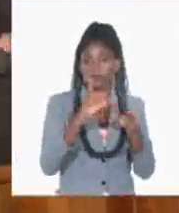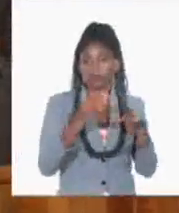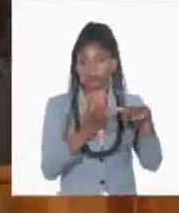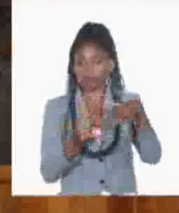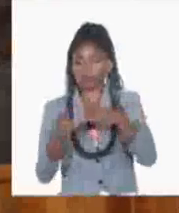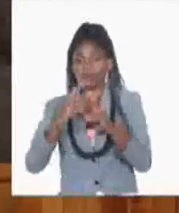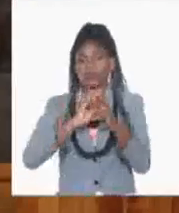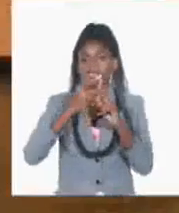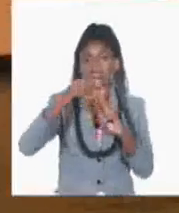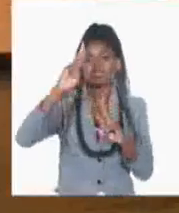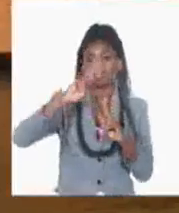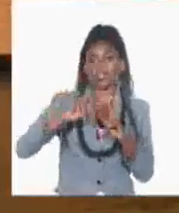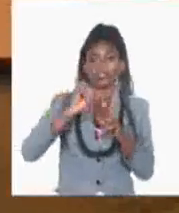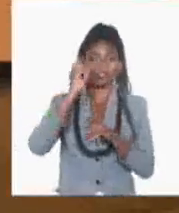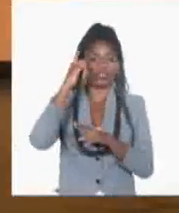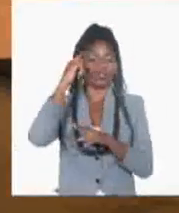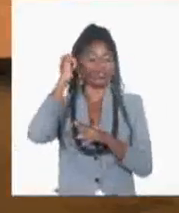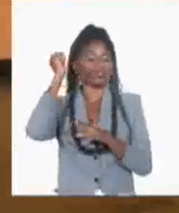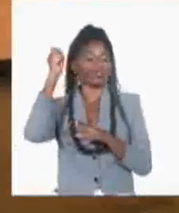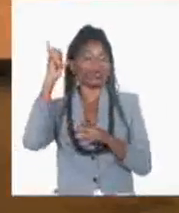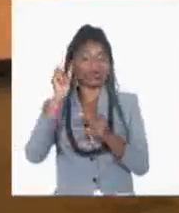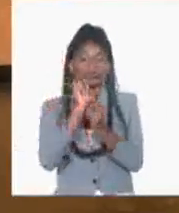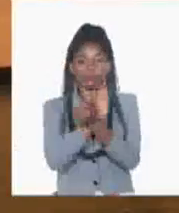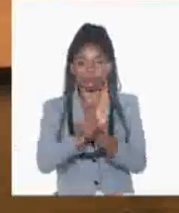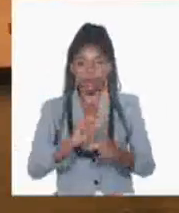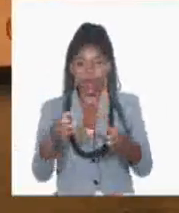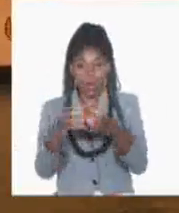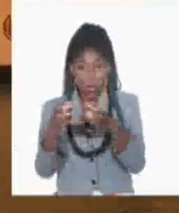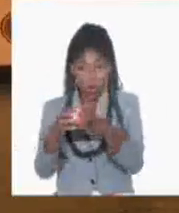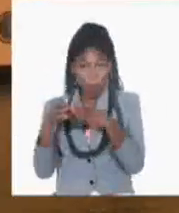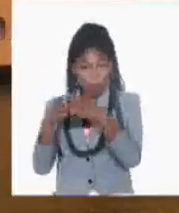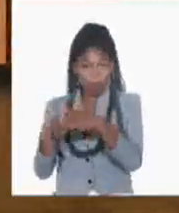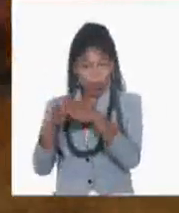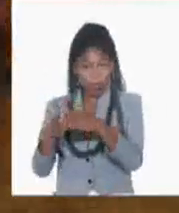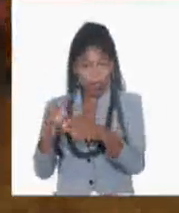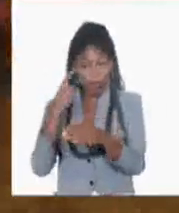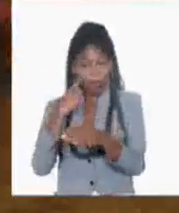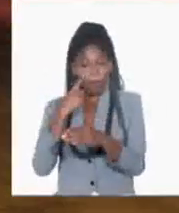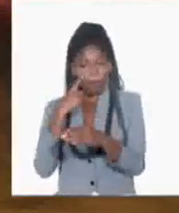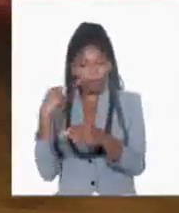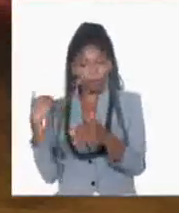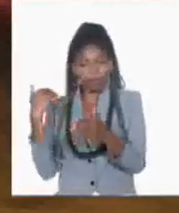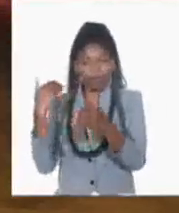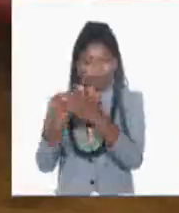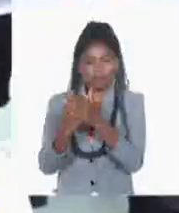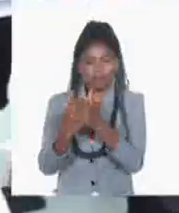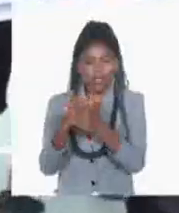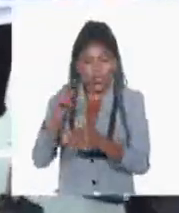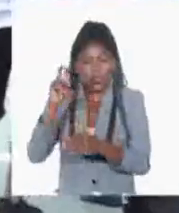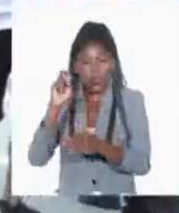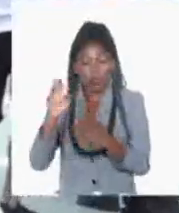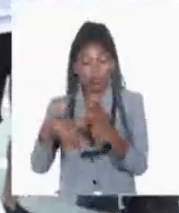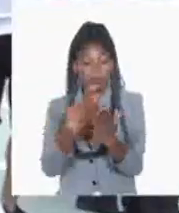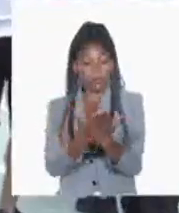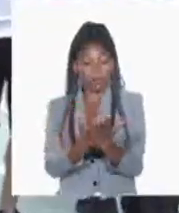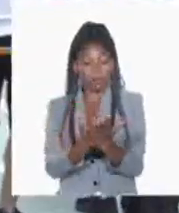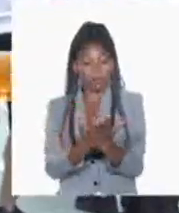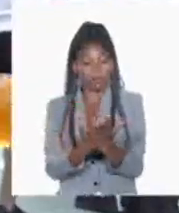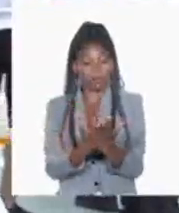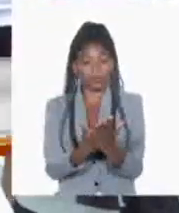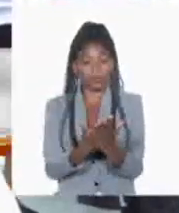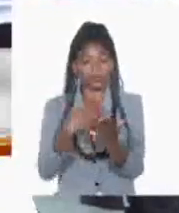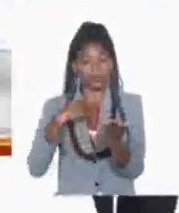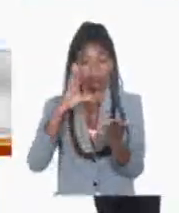de las Ilusiones Libres, compañías granmenses que validan su quehacer desde novedosas propuestas. Ya te voy a hablar en nombre